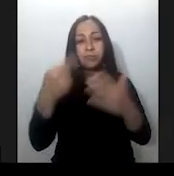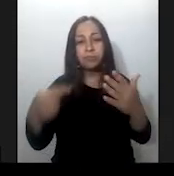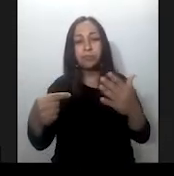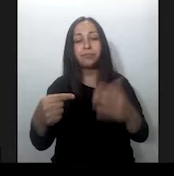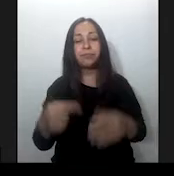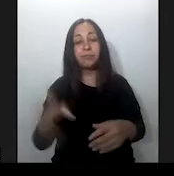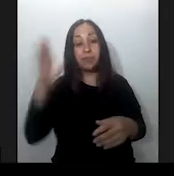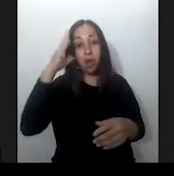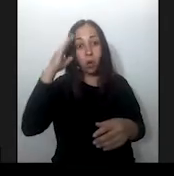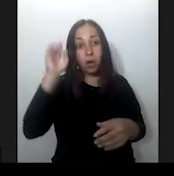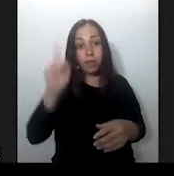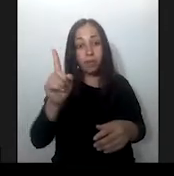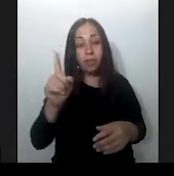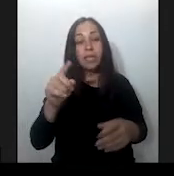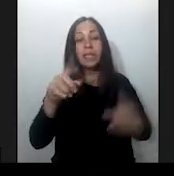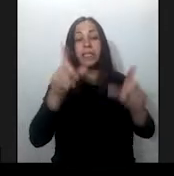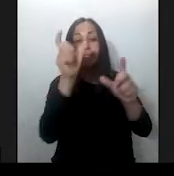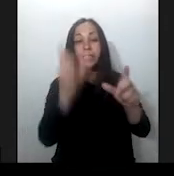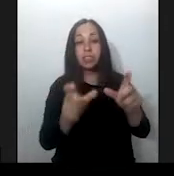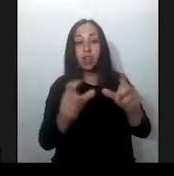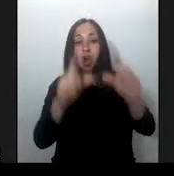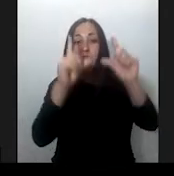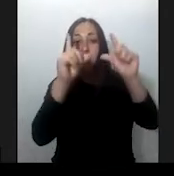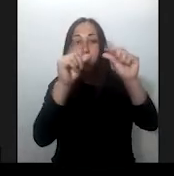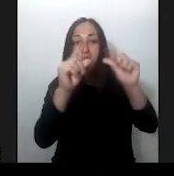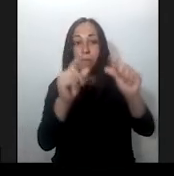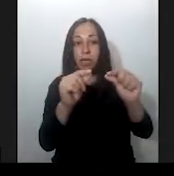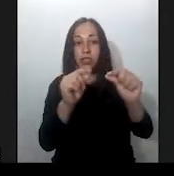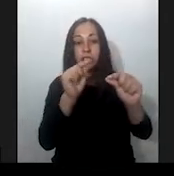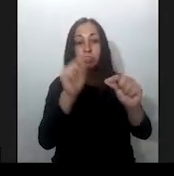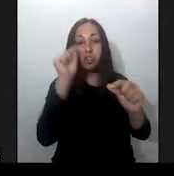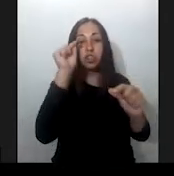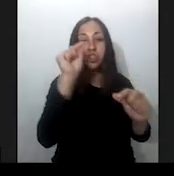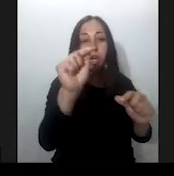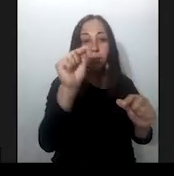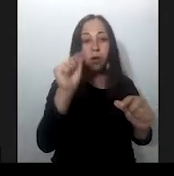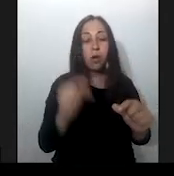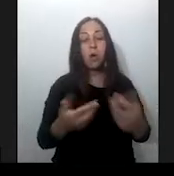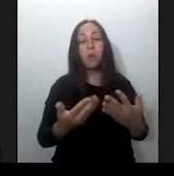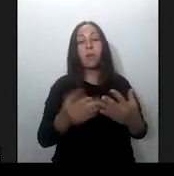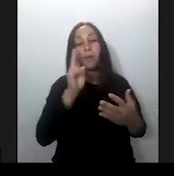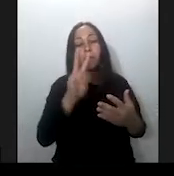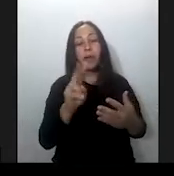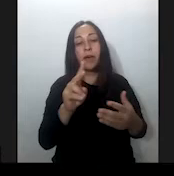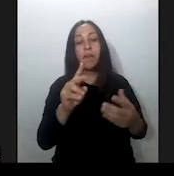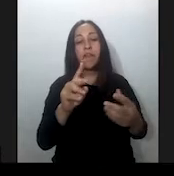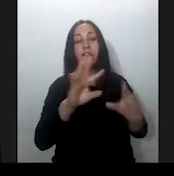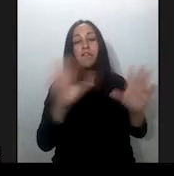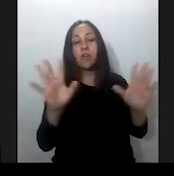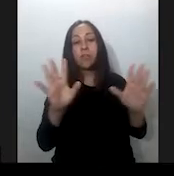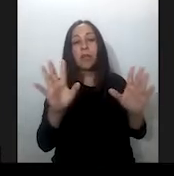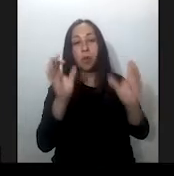formato. Recuerden también que en la sección de números, nosotros si tocamos este botoncito podríamos dar un